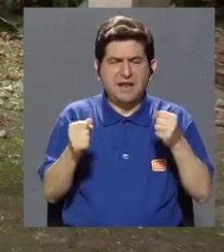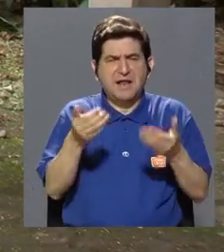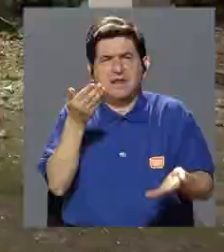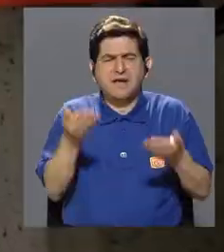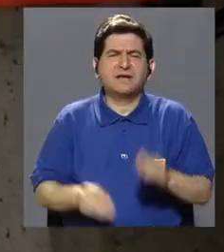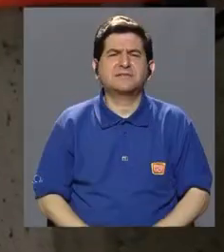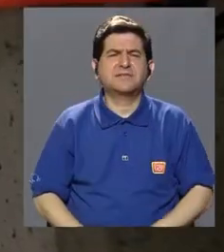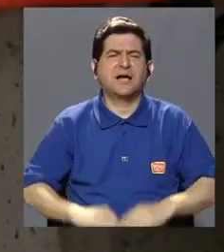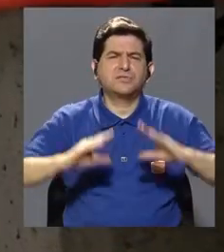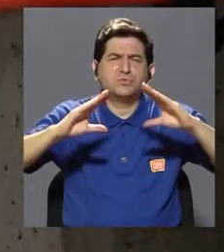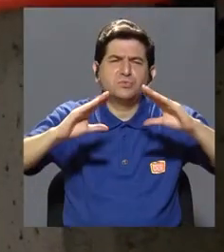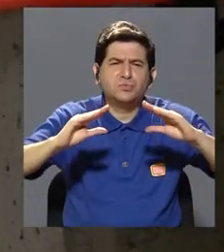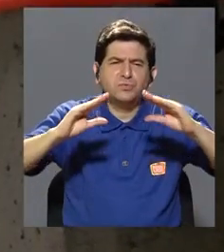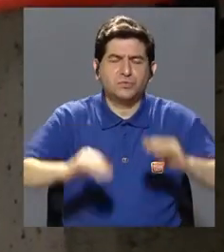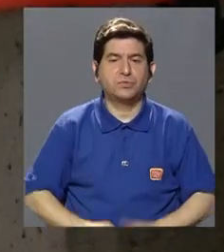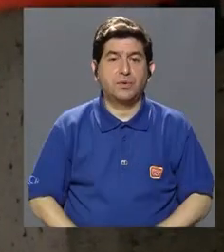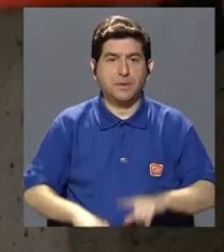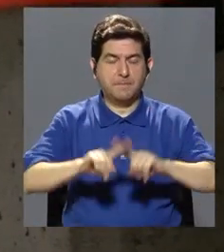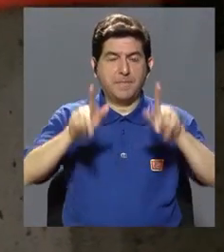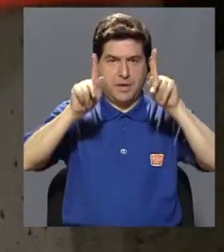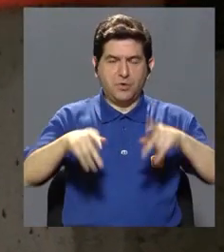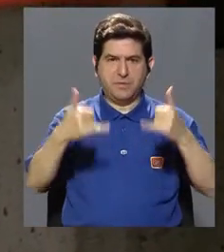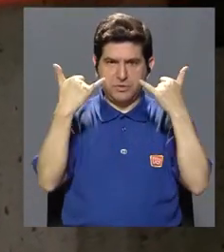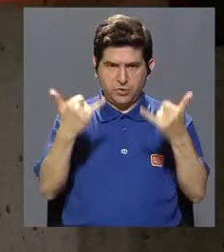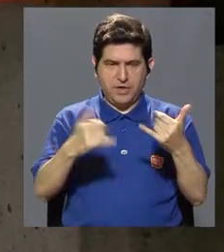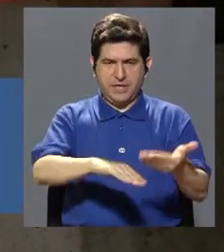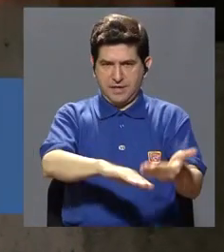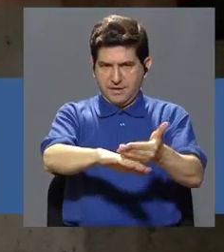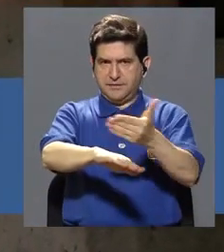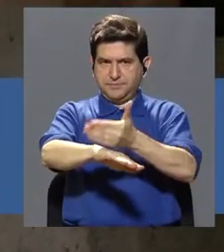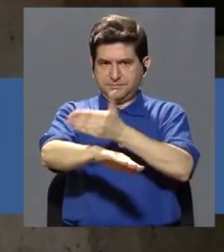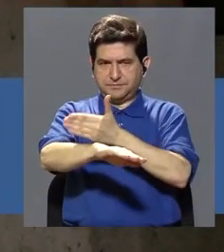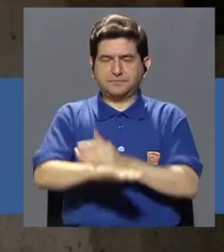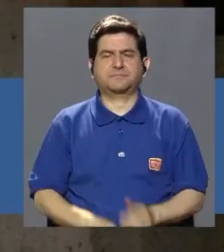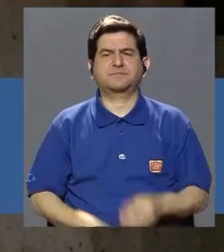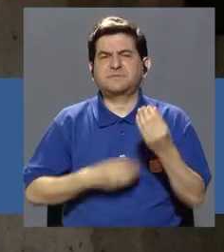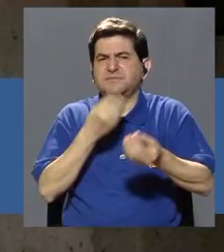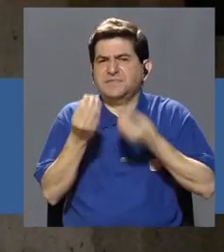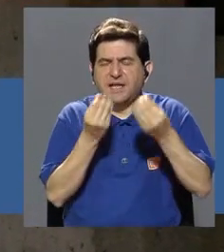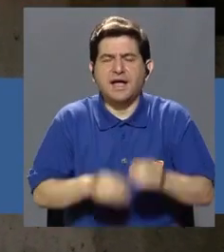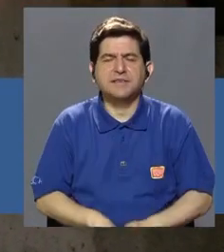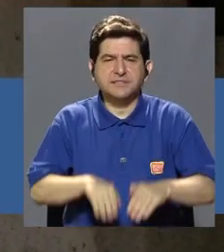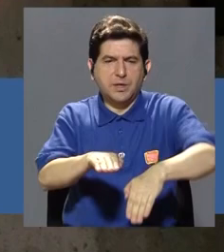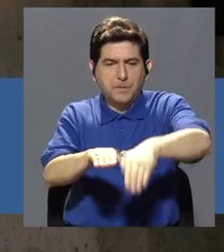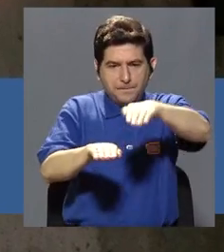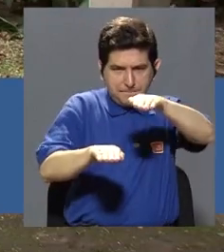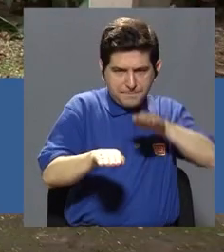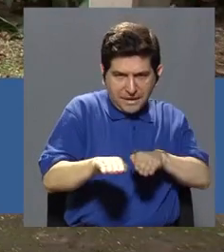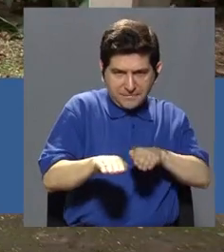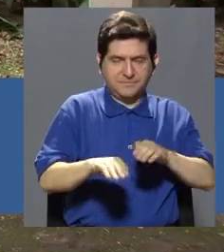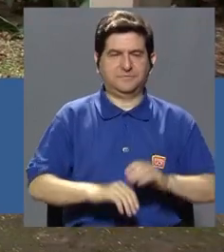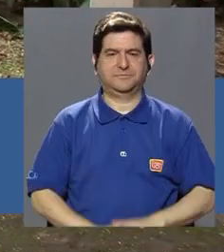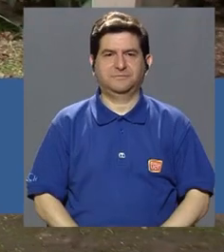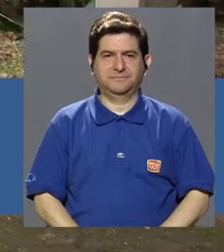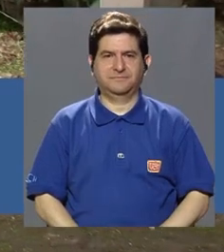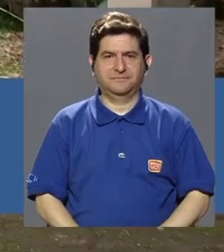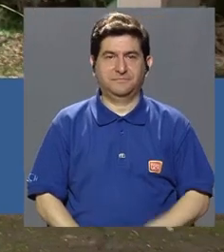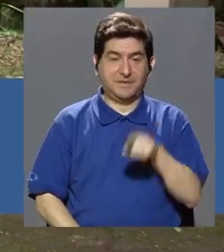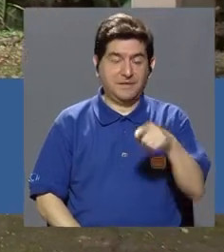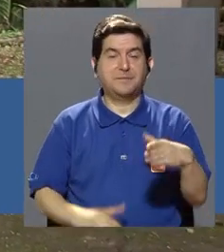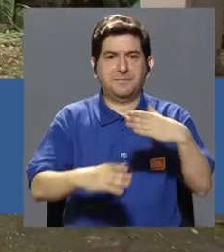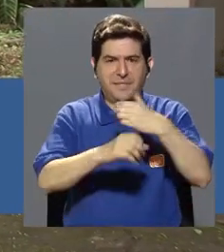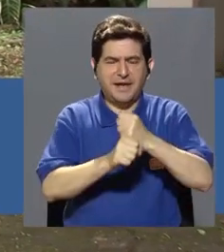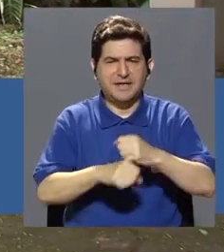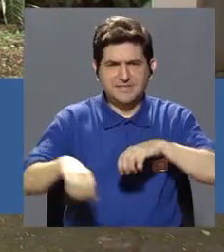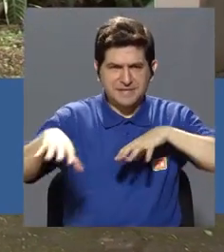poco más floja y cuando la persona es más avanzada, da un pasito hacia atrás